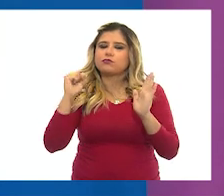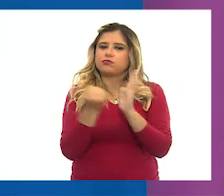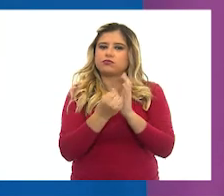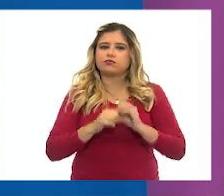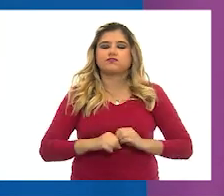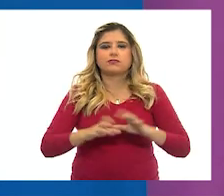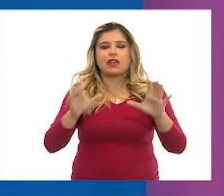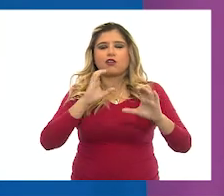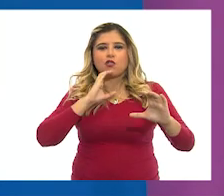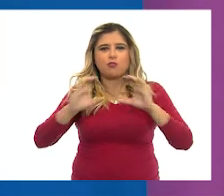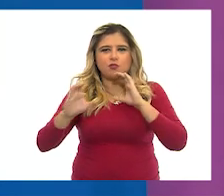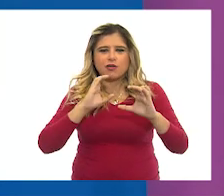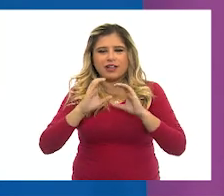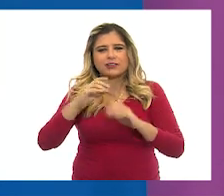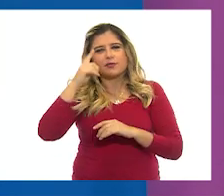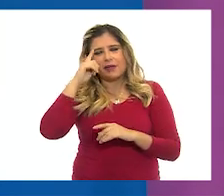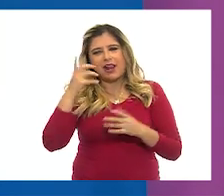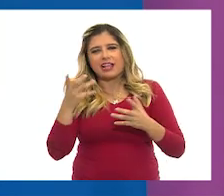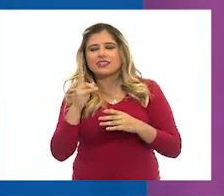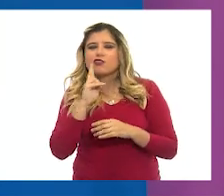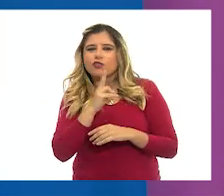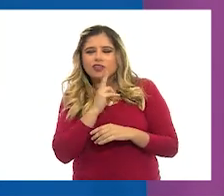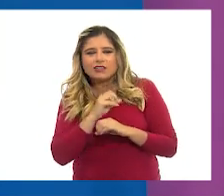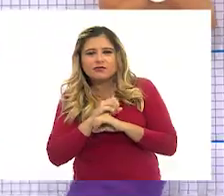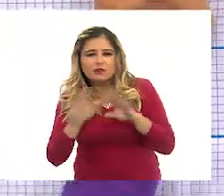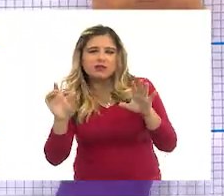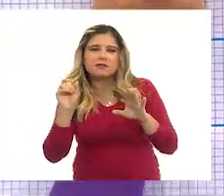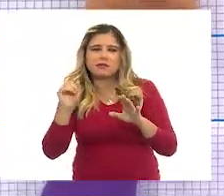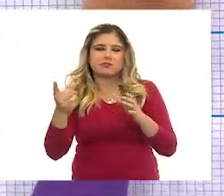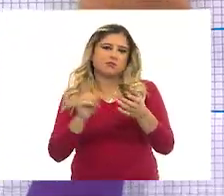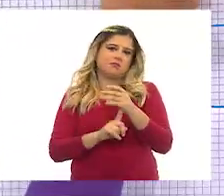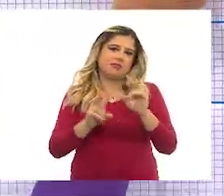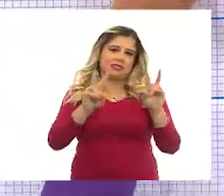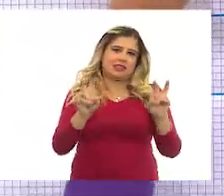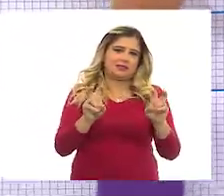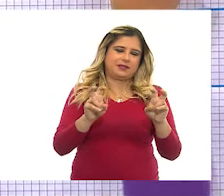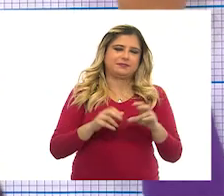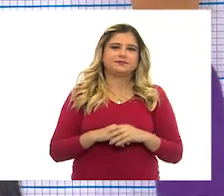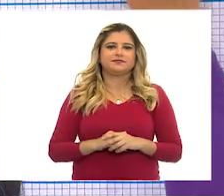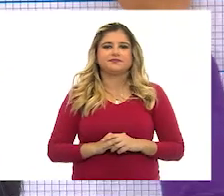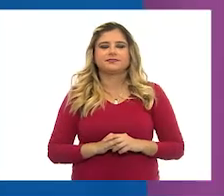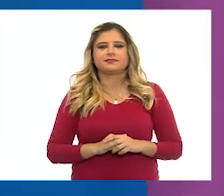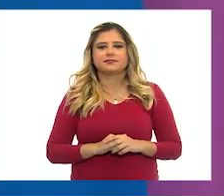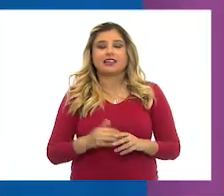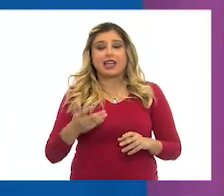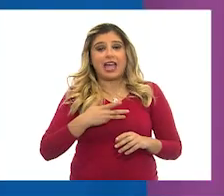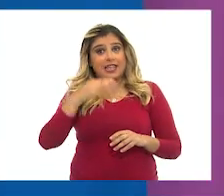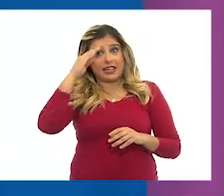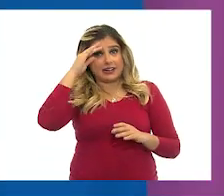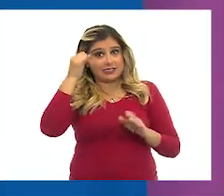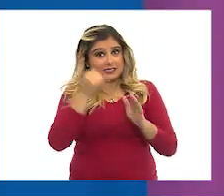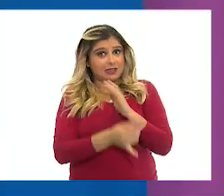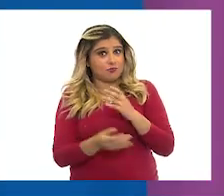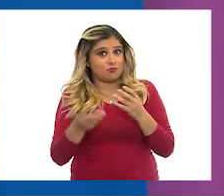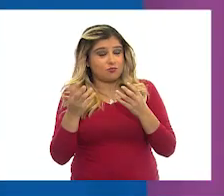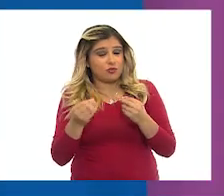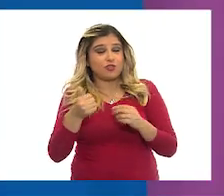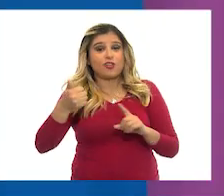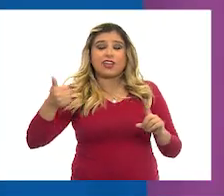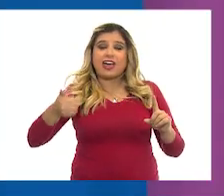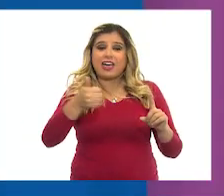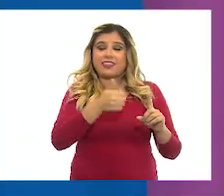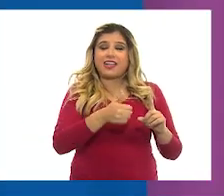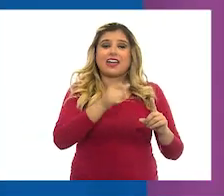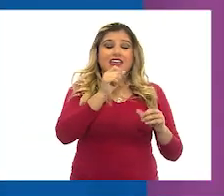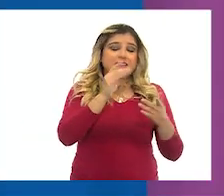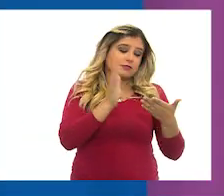de comunicación o en algún hecho noticioso referido ahí. Muy bien. Hay que analizar con mucho detenimiento cada uno de los